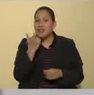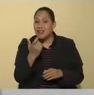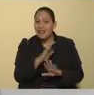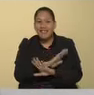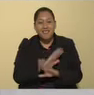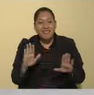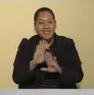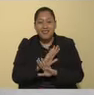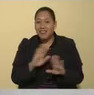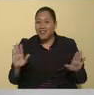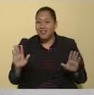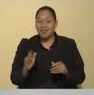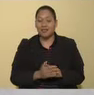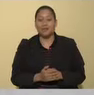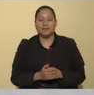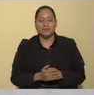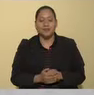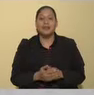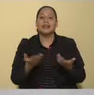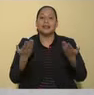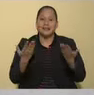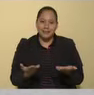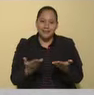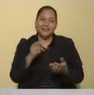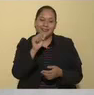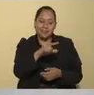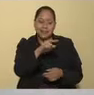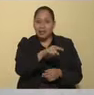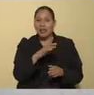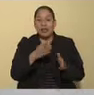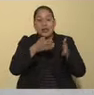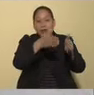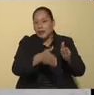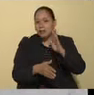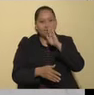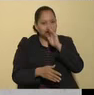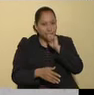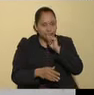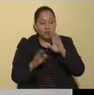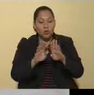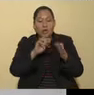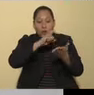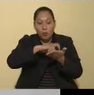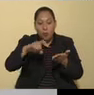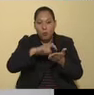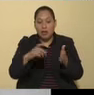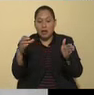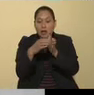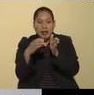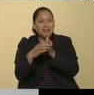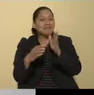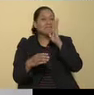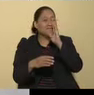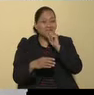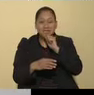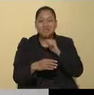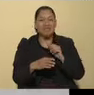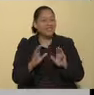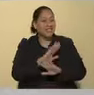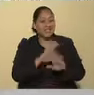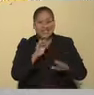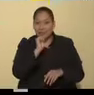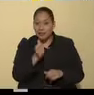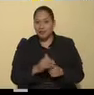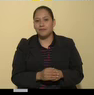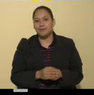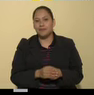un quinto, tanto que no podía enterrarlo, ni comprarle un ataúd, un cajón.